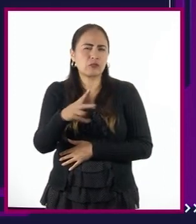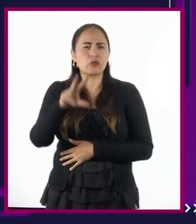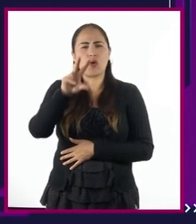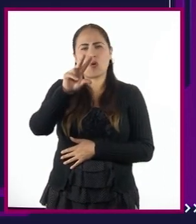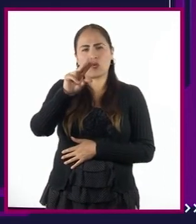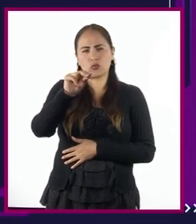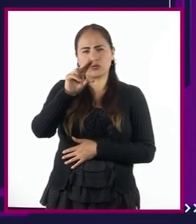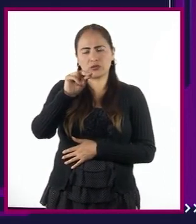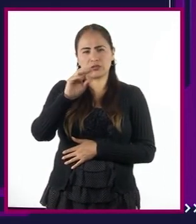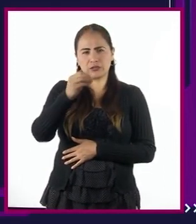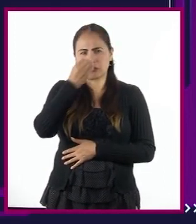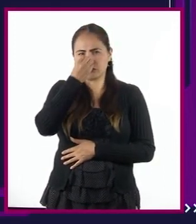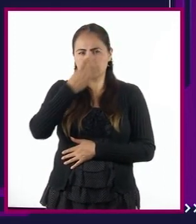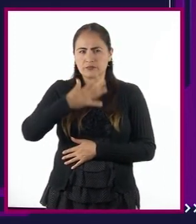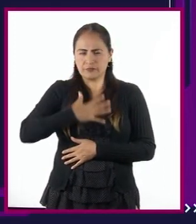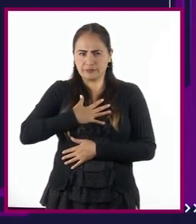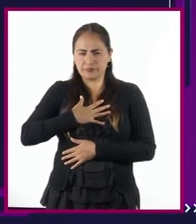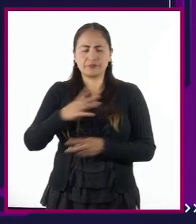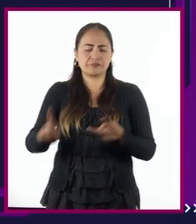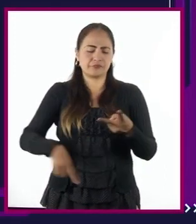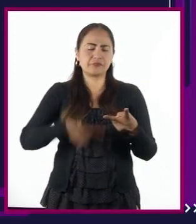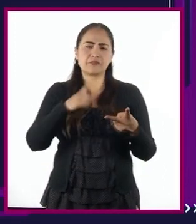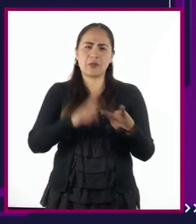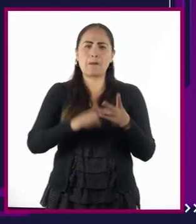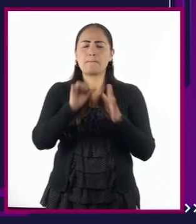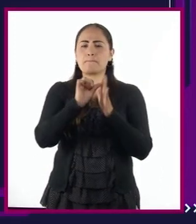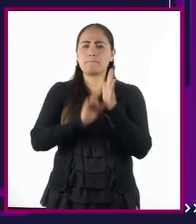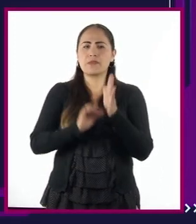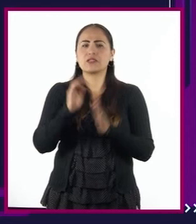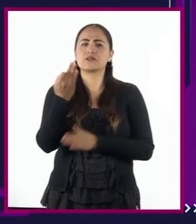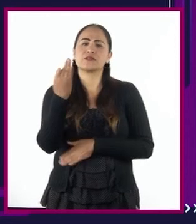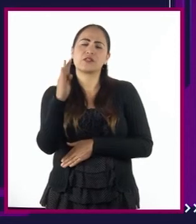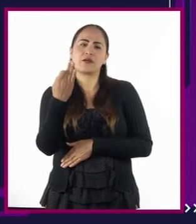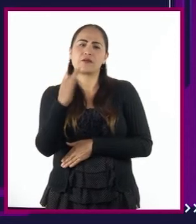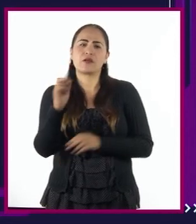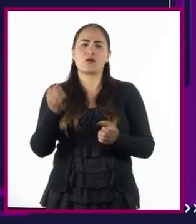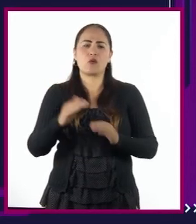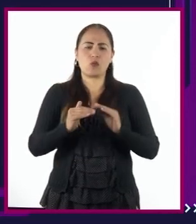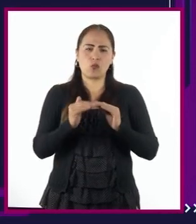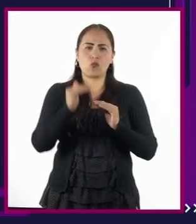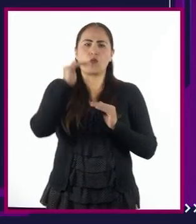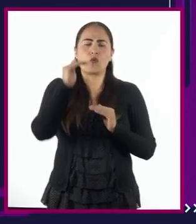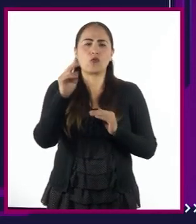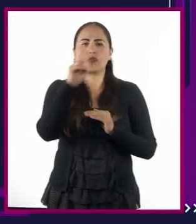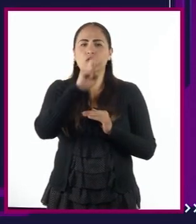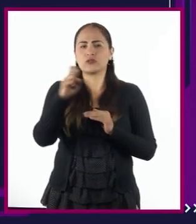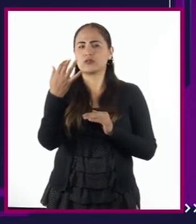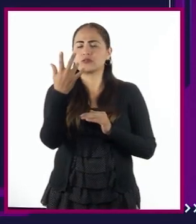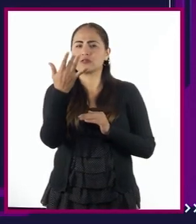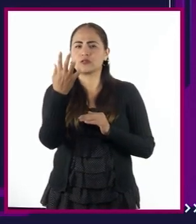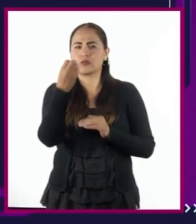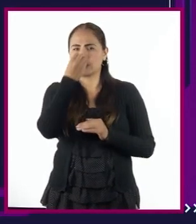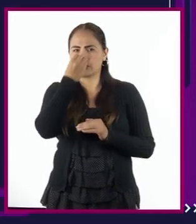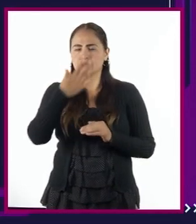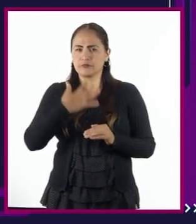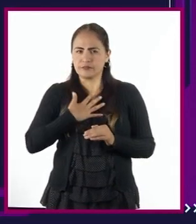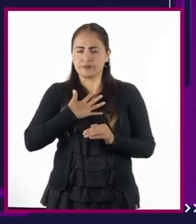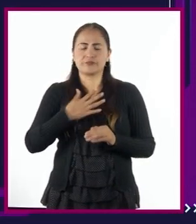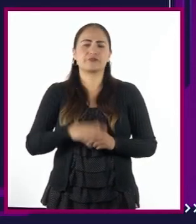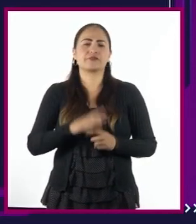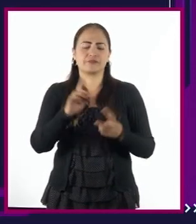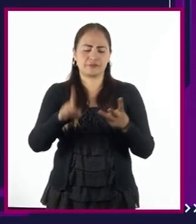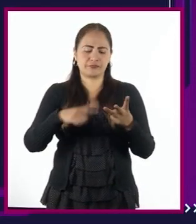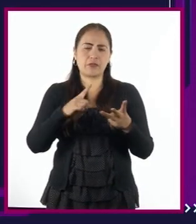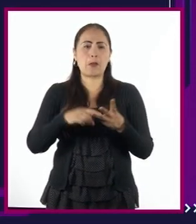80 perfumes. En el mes de febrero incrementó la venta a 250 perfumes, en tanto que